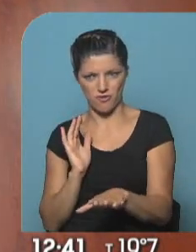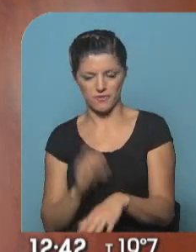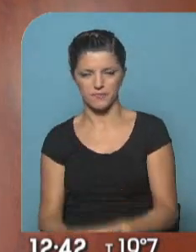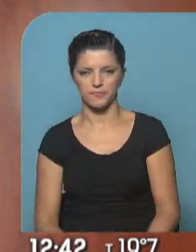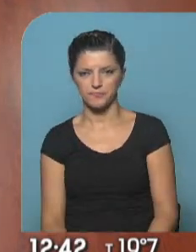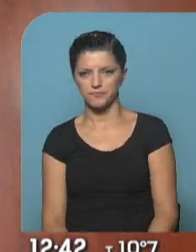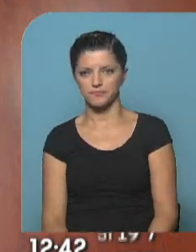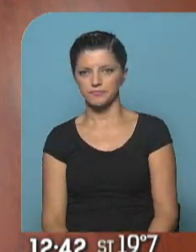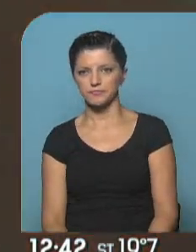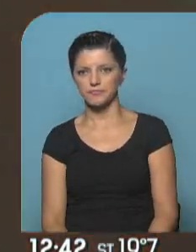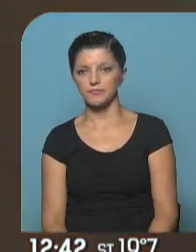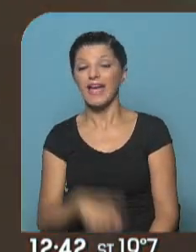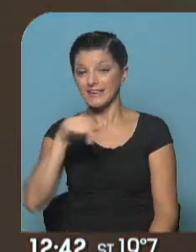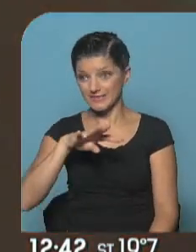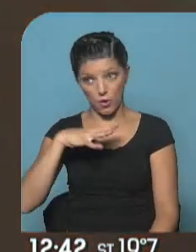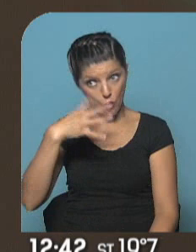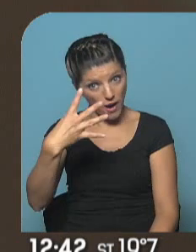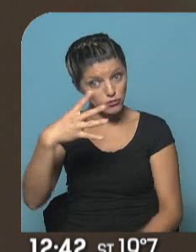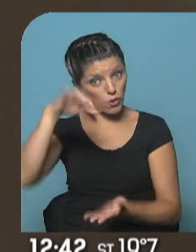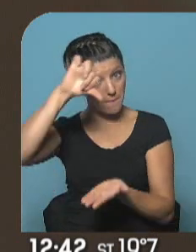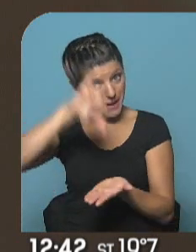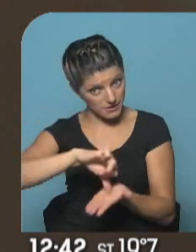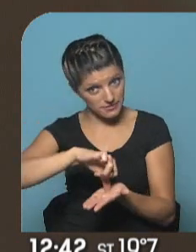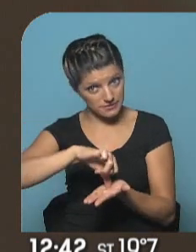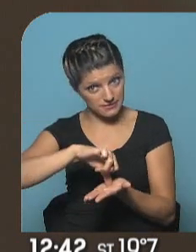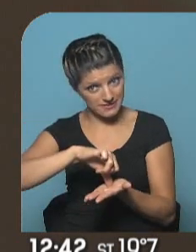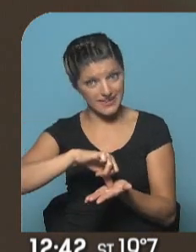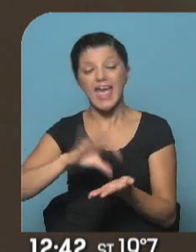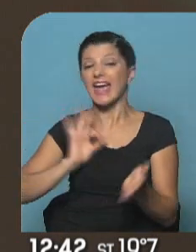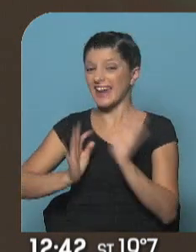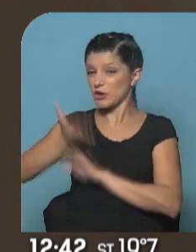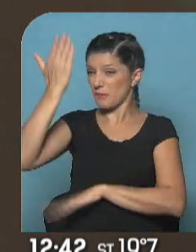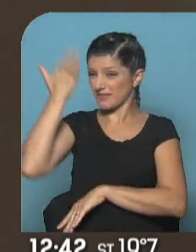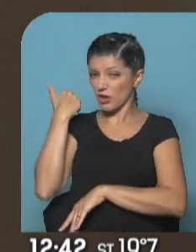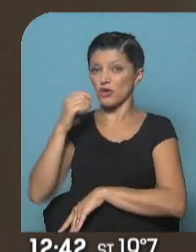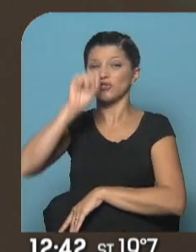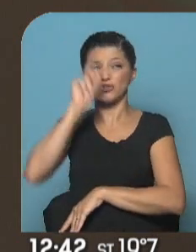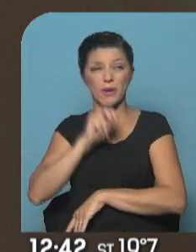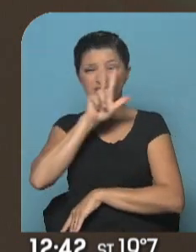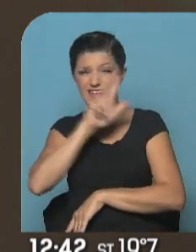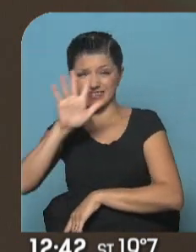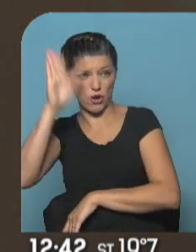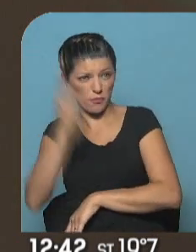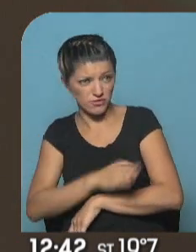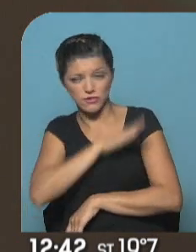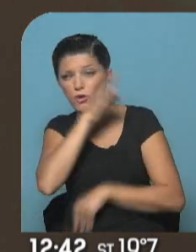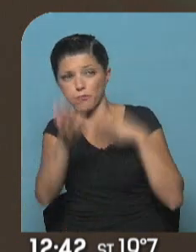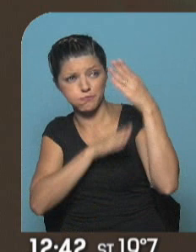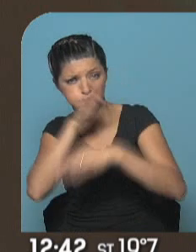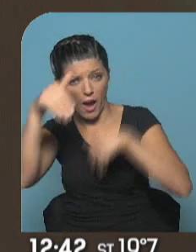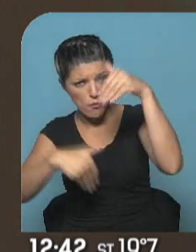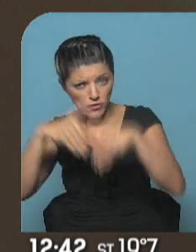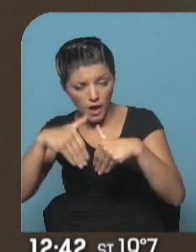abstención del mundo. Terrible, es el cuarto en el mundo. Las municipales del año pasado fue 35%. 45% para